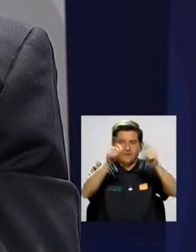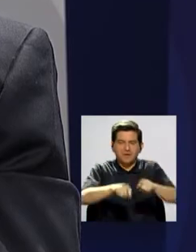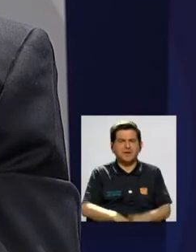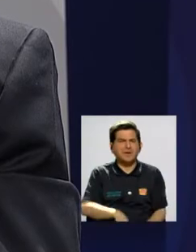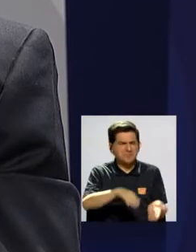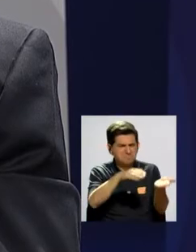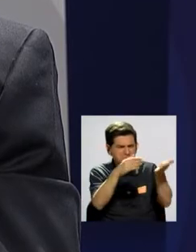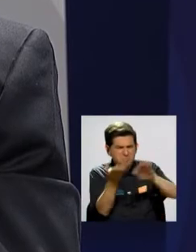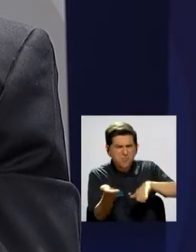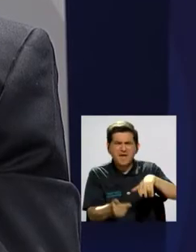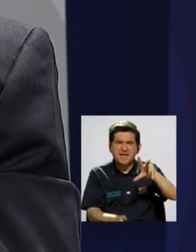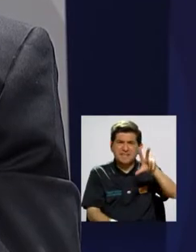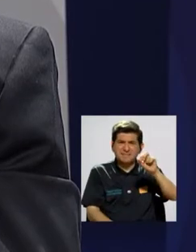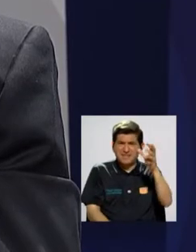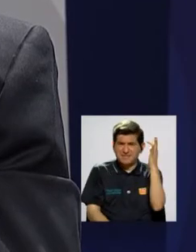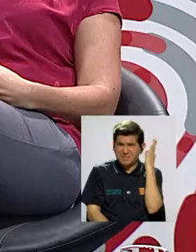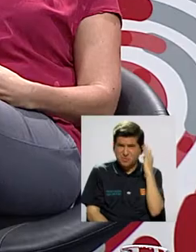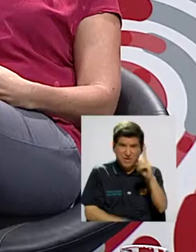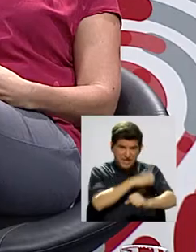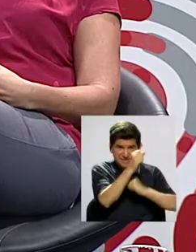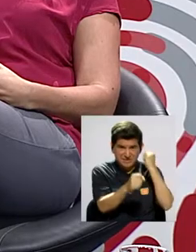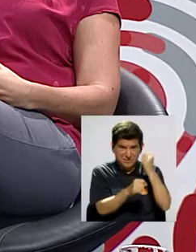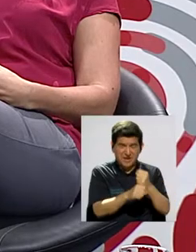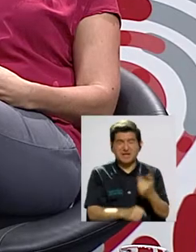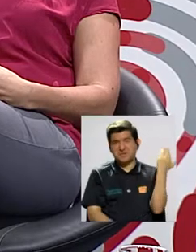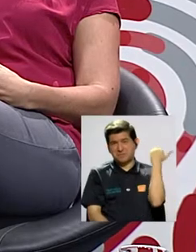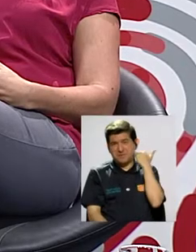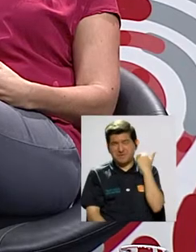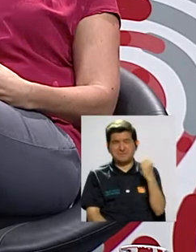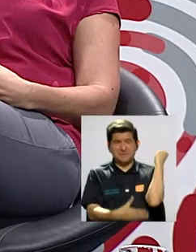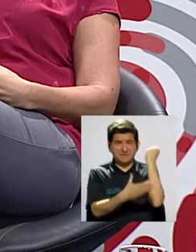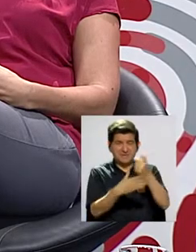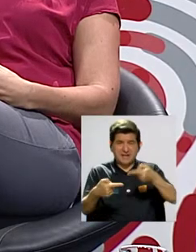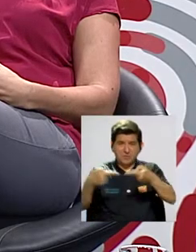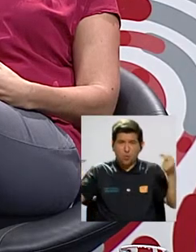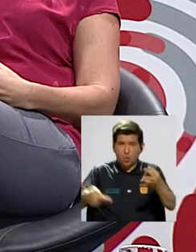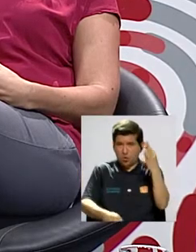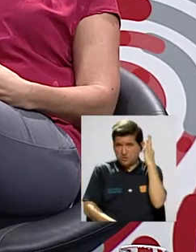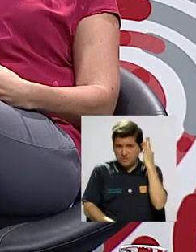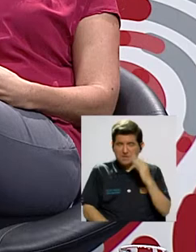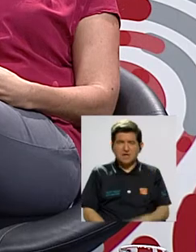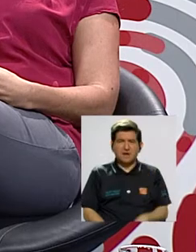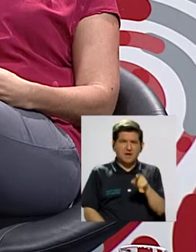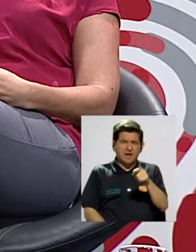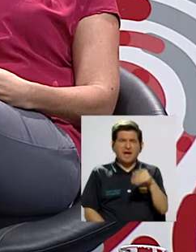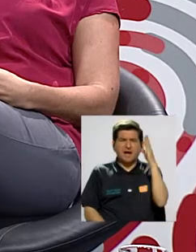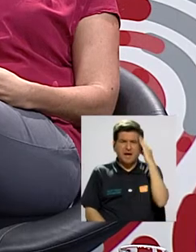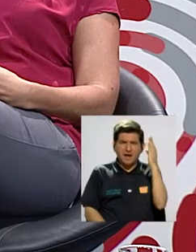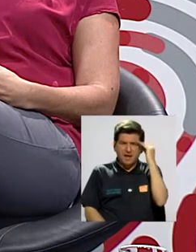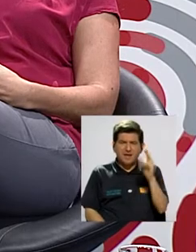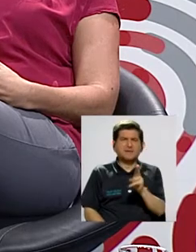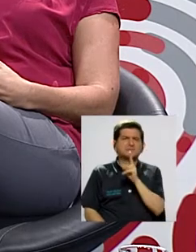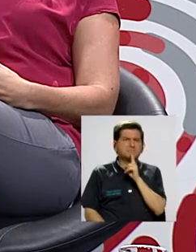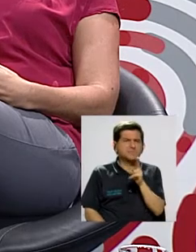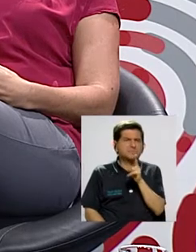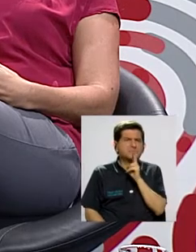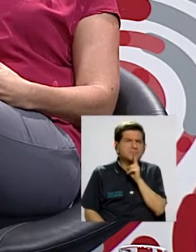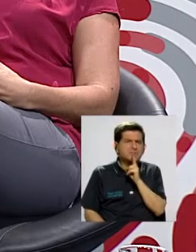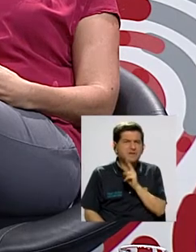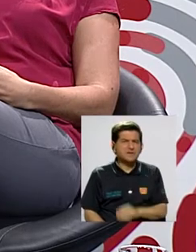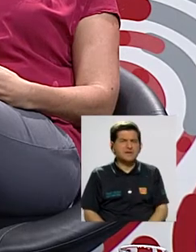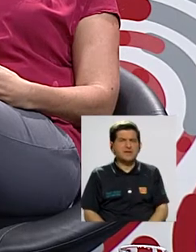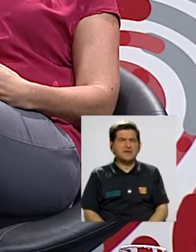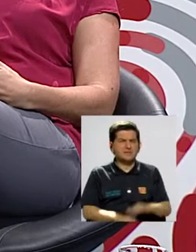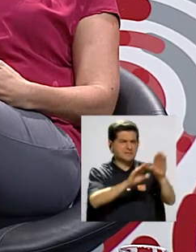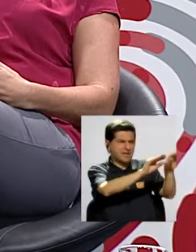Fallecen alrededor de 30 mujeres al año víctimas de femicidio. Su experiencia en Honduras un poco también no se